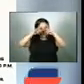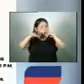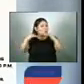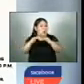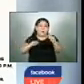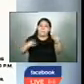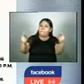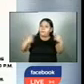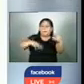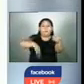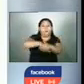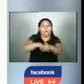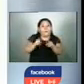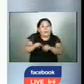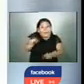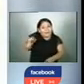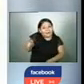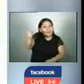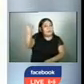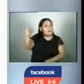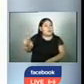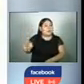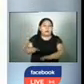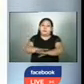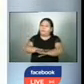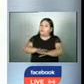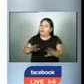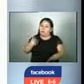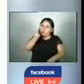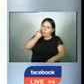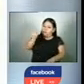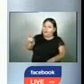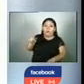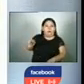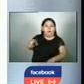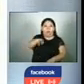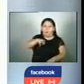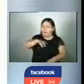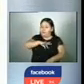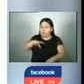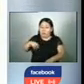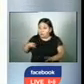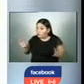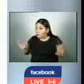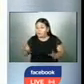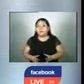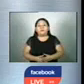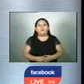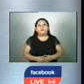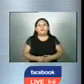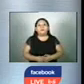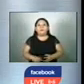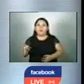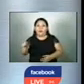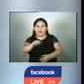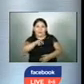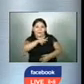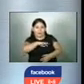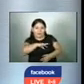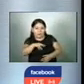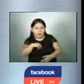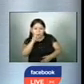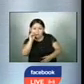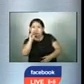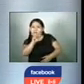Sin embargo, ese día fue el último en el que sus amigas y familia la vieron. Aseguran que el tiempo que